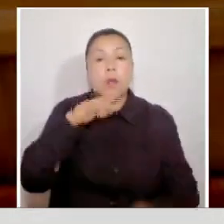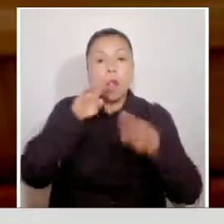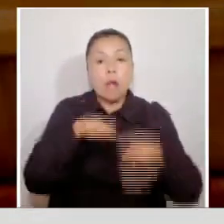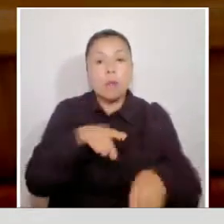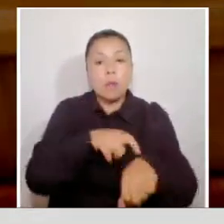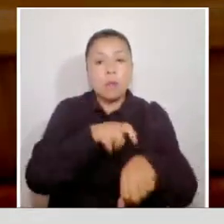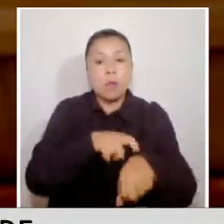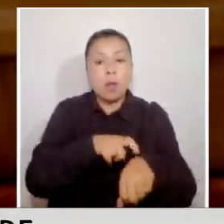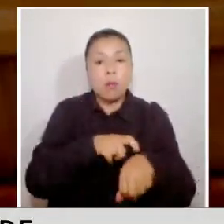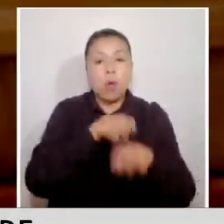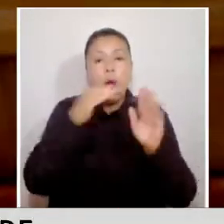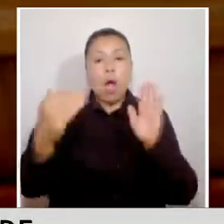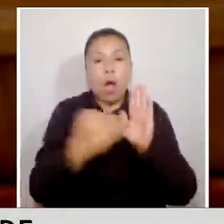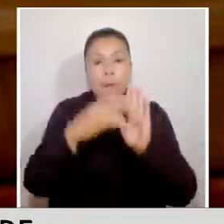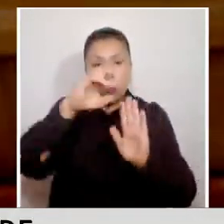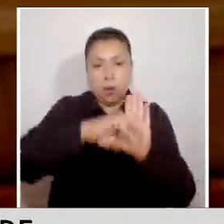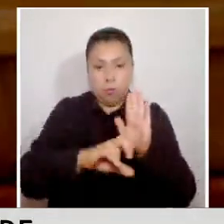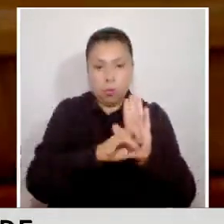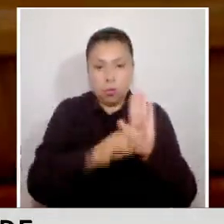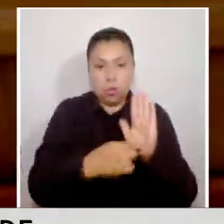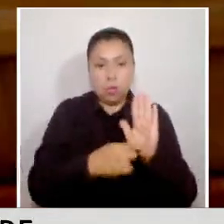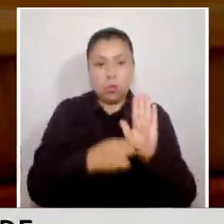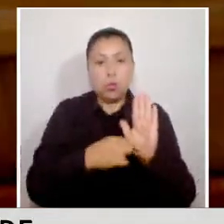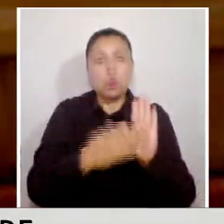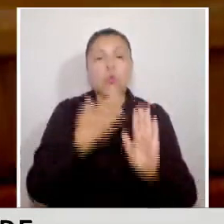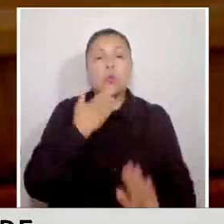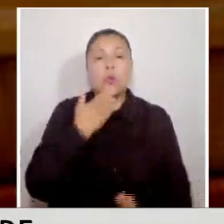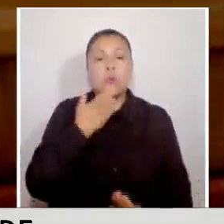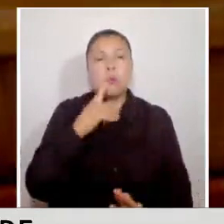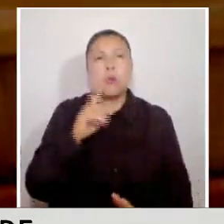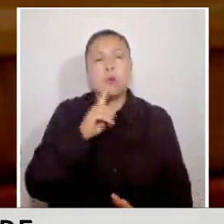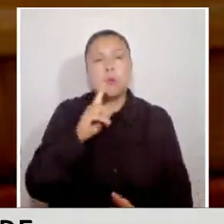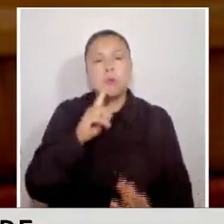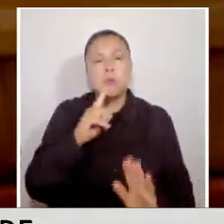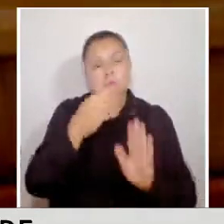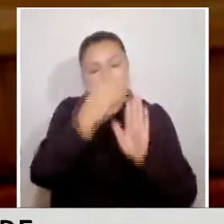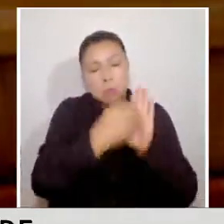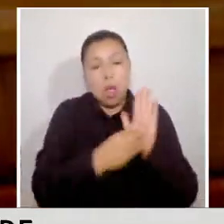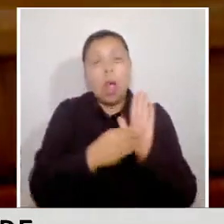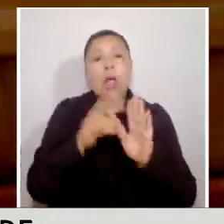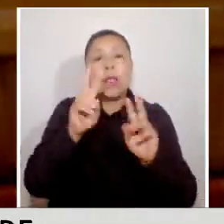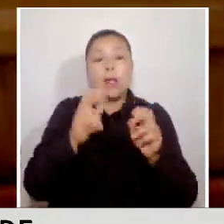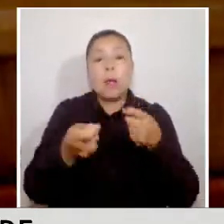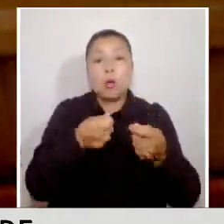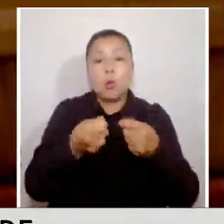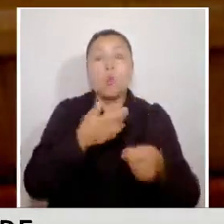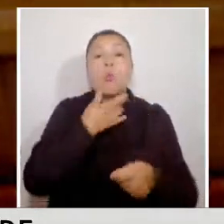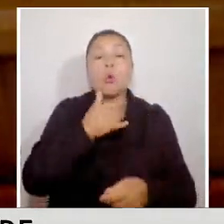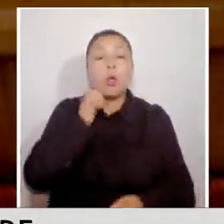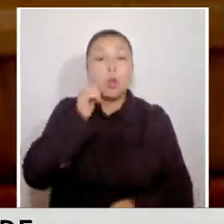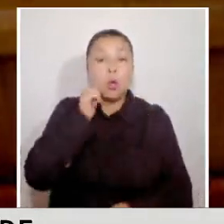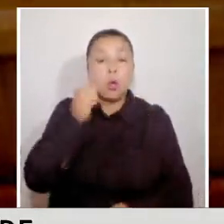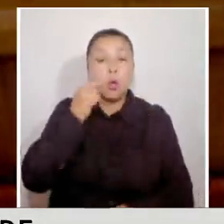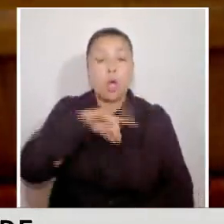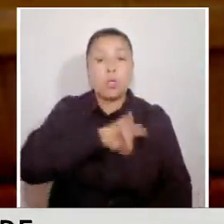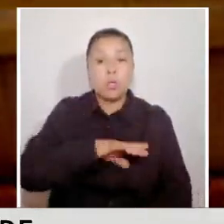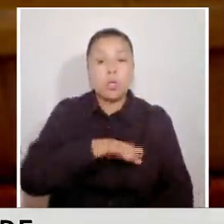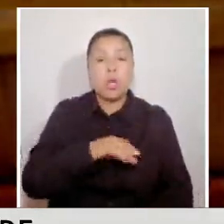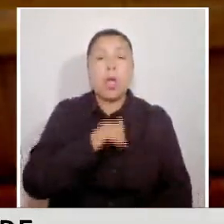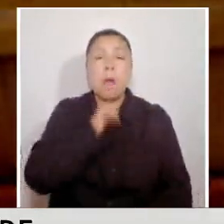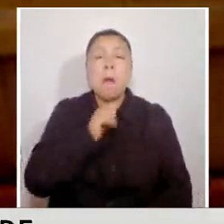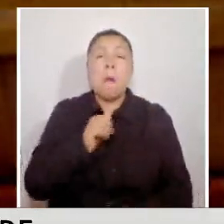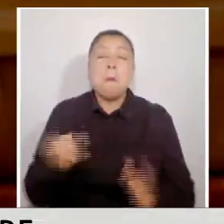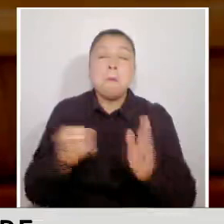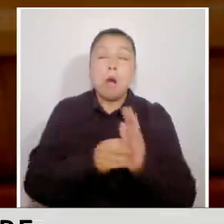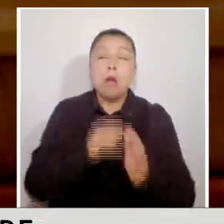que apoya estas iniciativas también no descuide las materias económicas porque día a día presidenta chile se está empobreciendo más